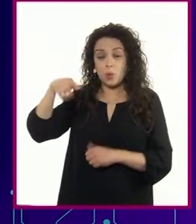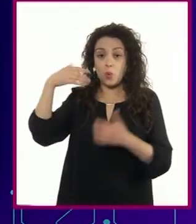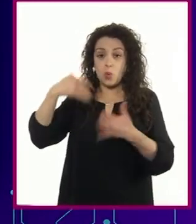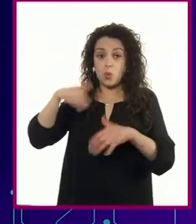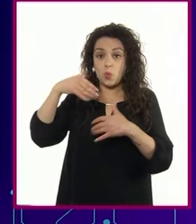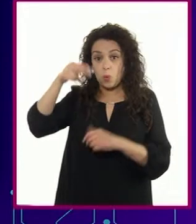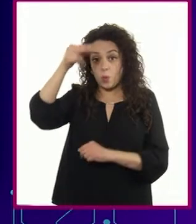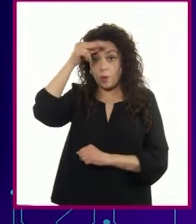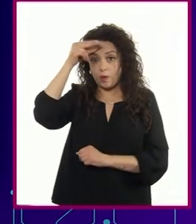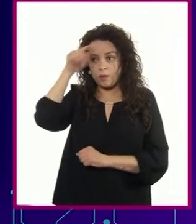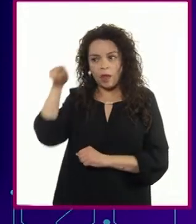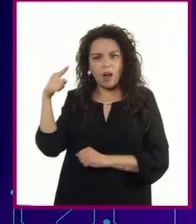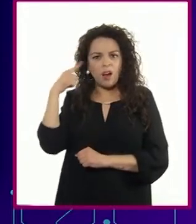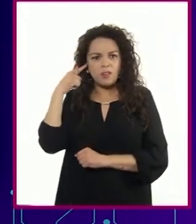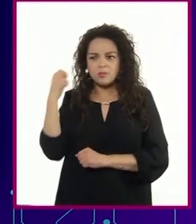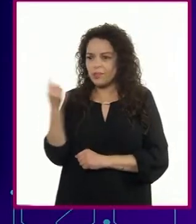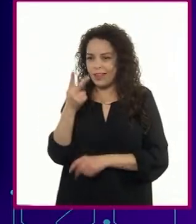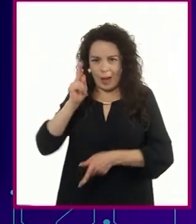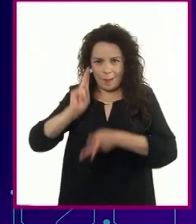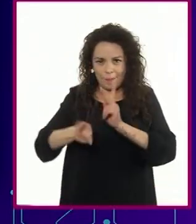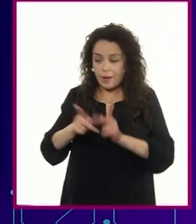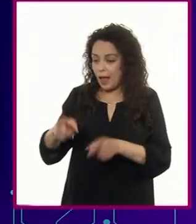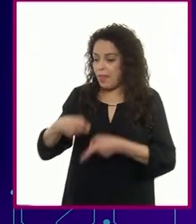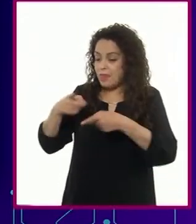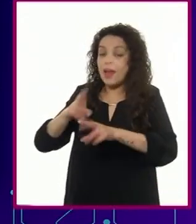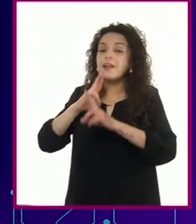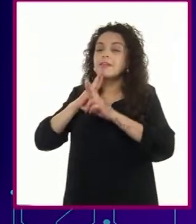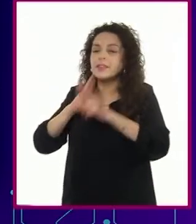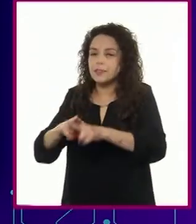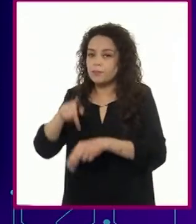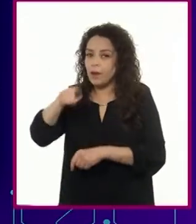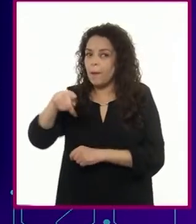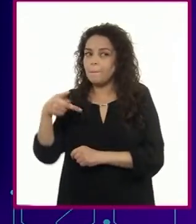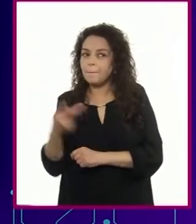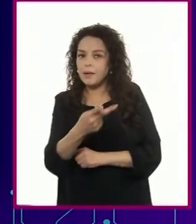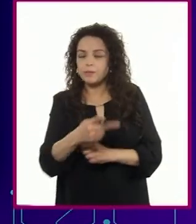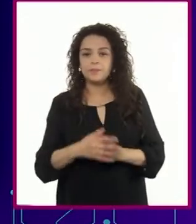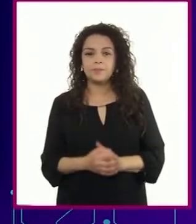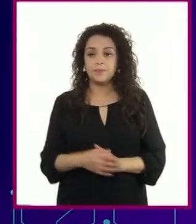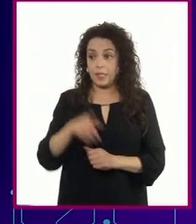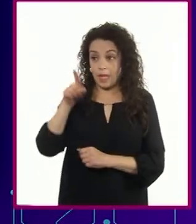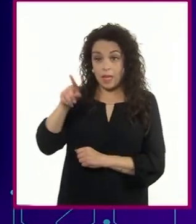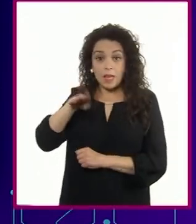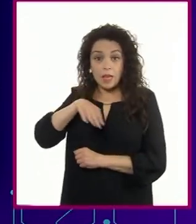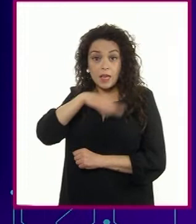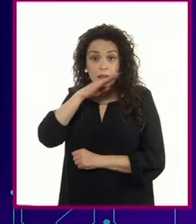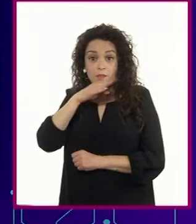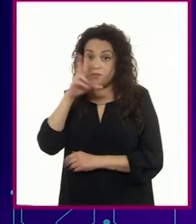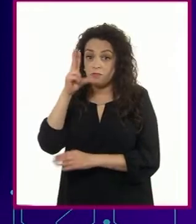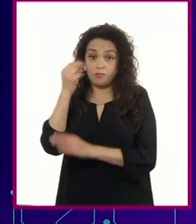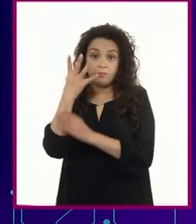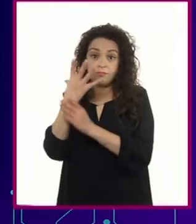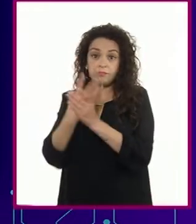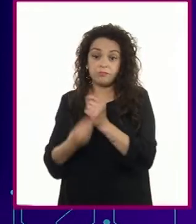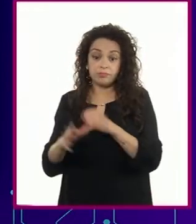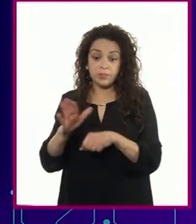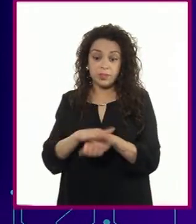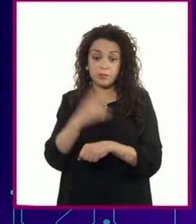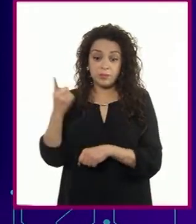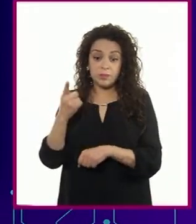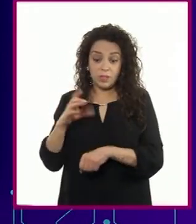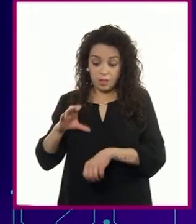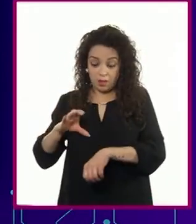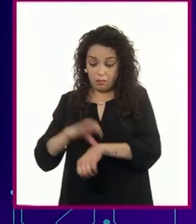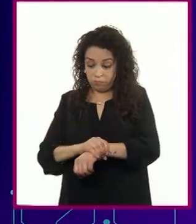escuchado toda su conversación, respondió a la chica su pregunta. El elefante del circo no se escapa, porque ha estado atado a esa